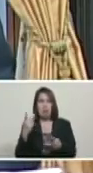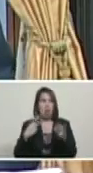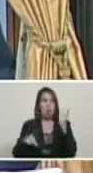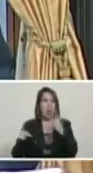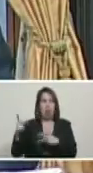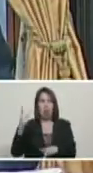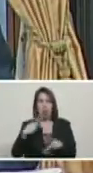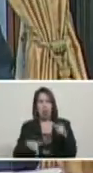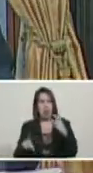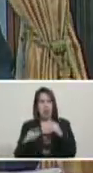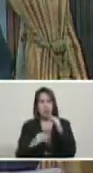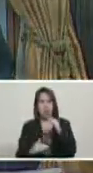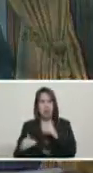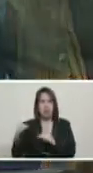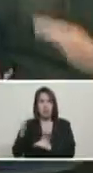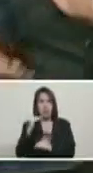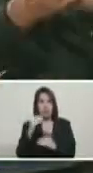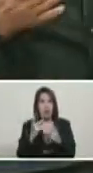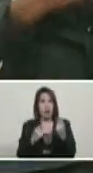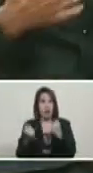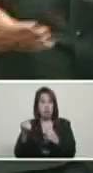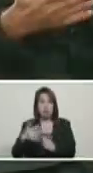para aumentar los precios.